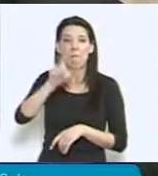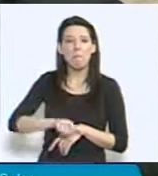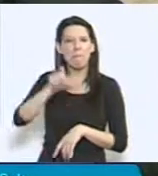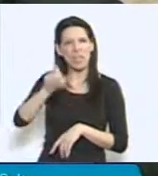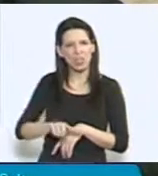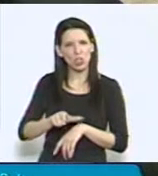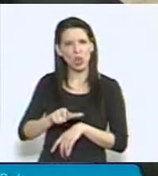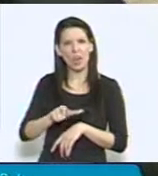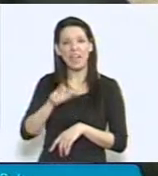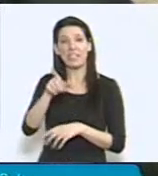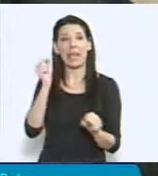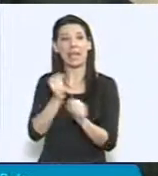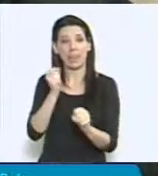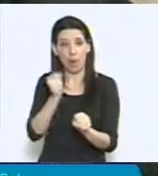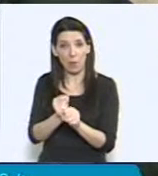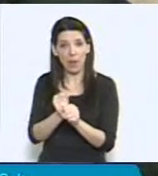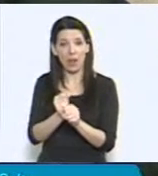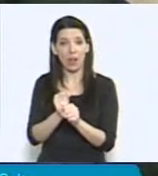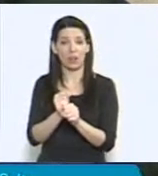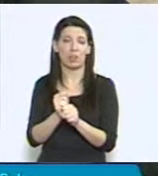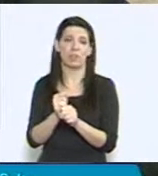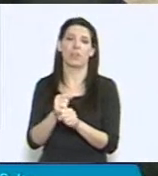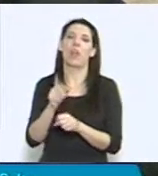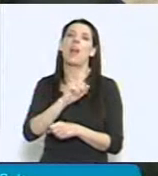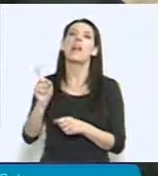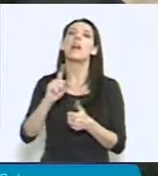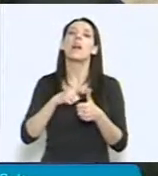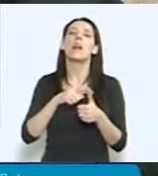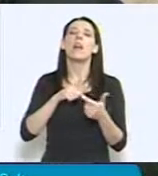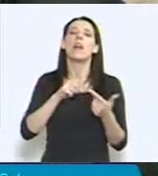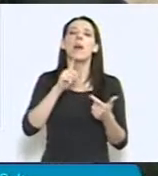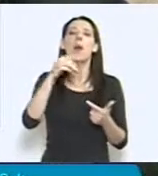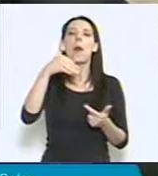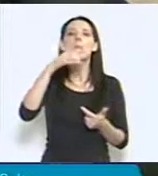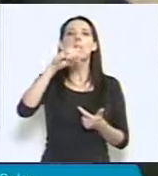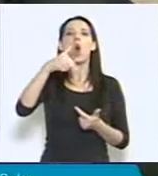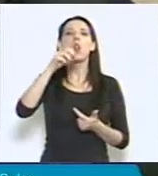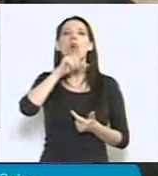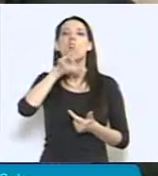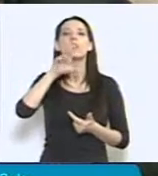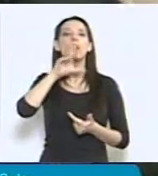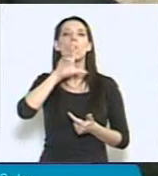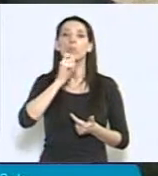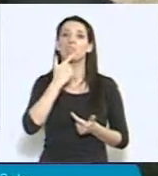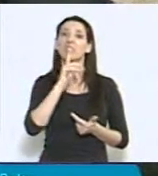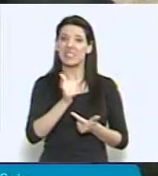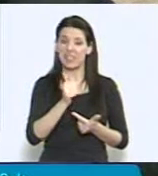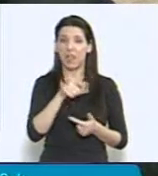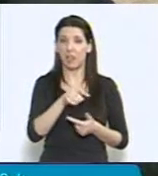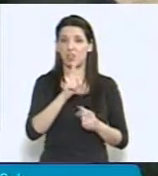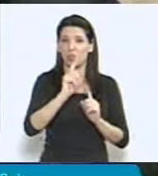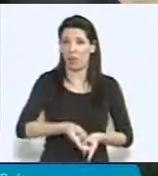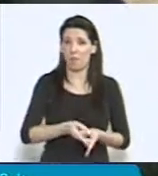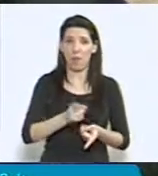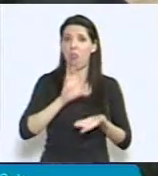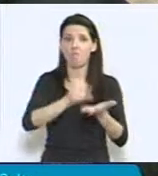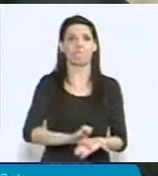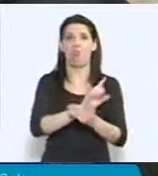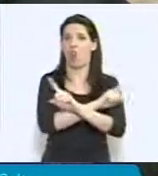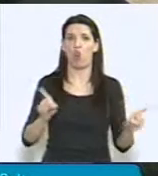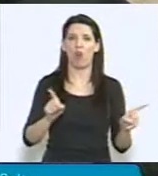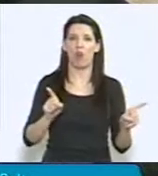para actualizar las asignaciones familiares y la asignación universal por hijo, es un índice